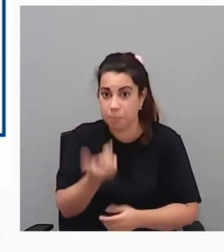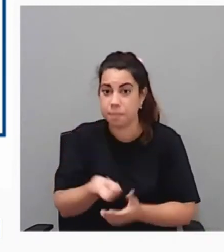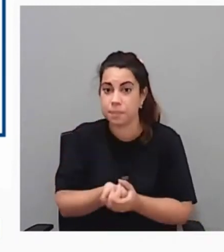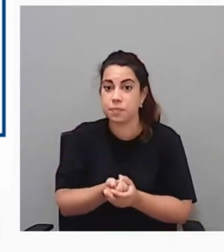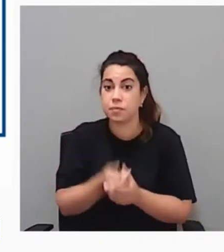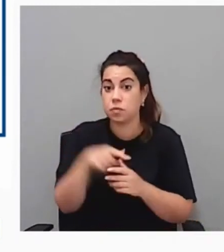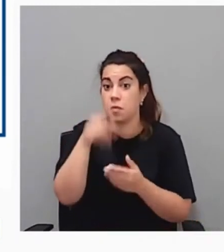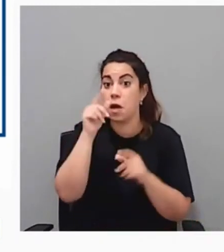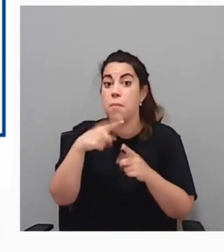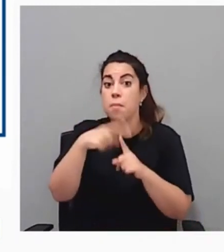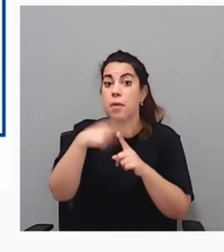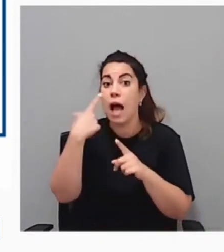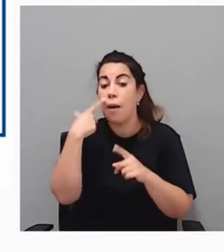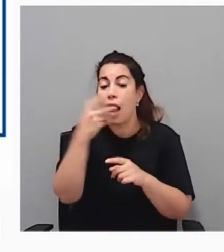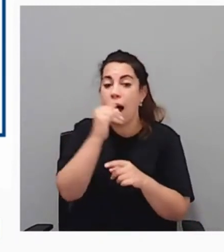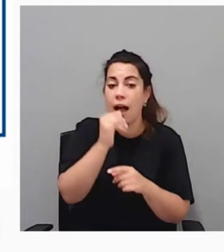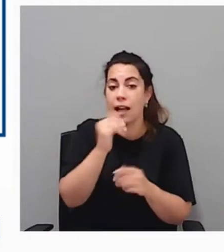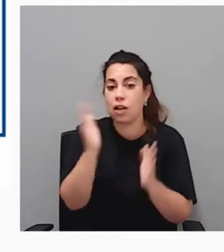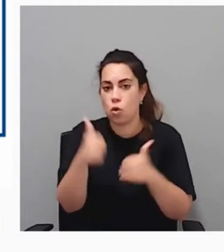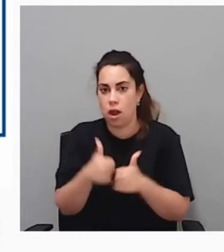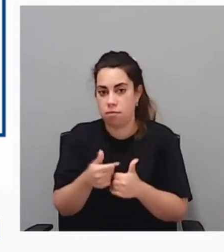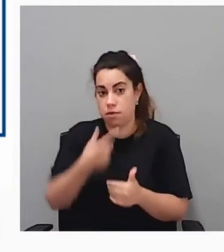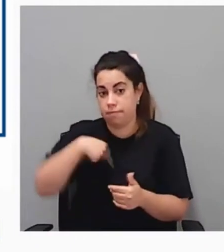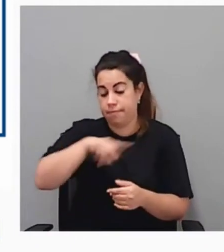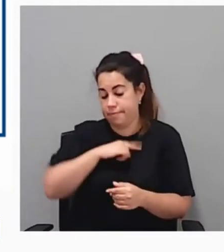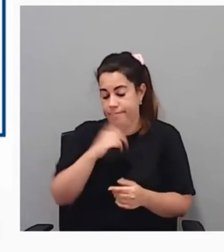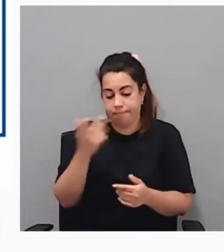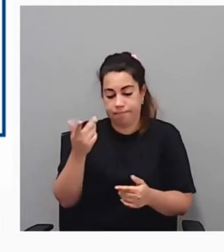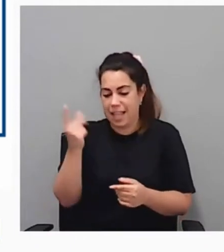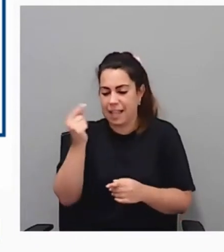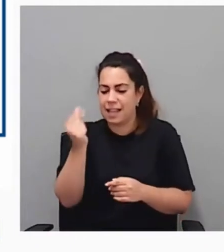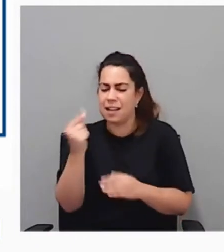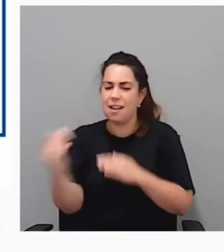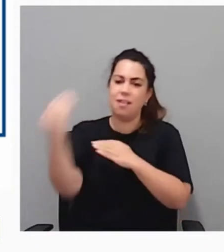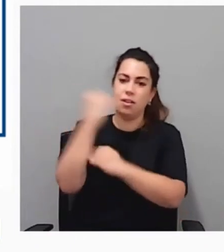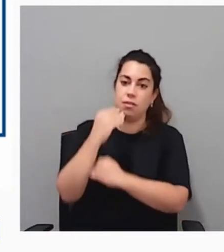Nunca hemos logrado conseguir financiación.